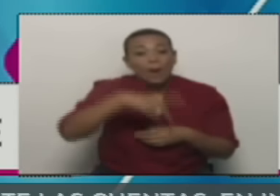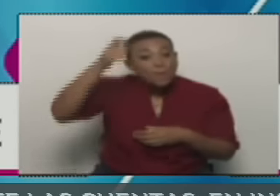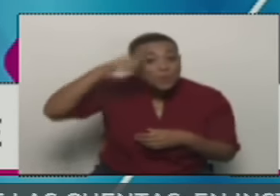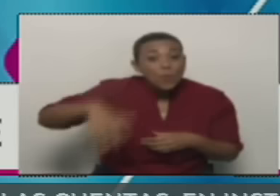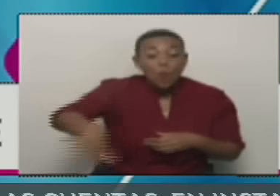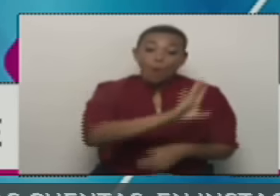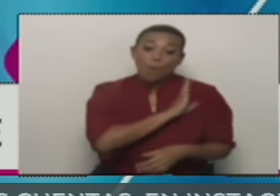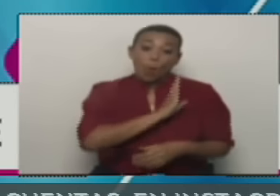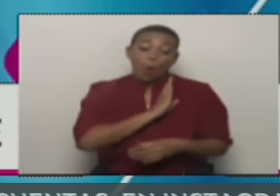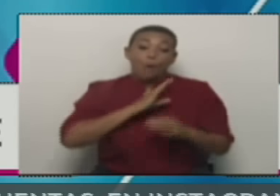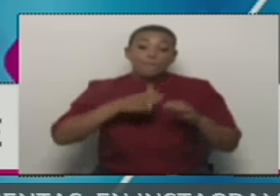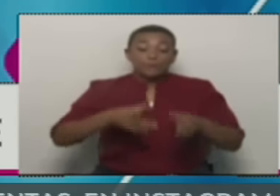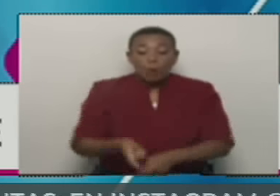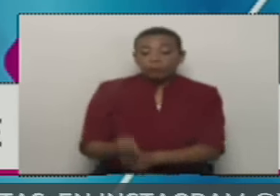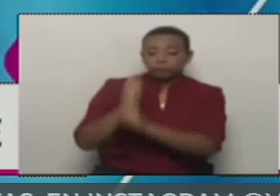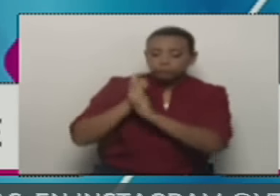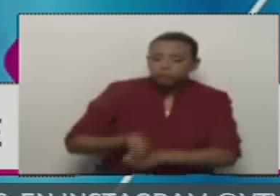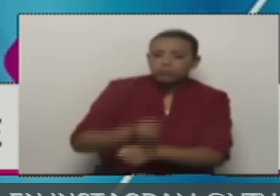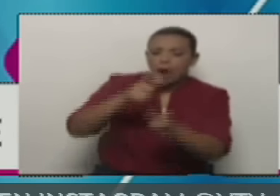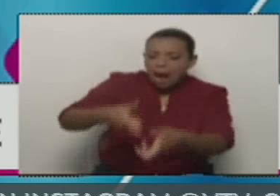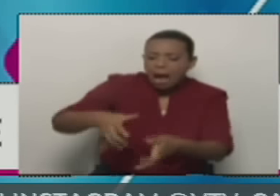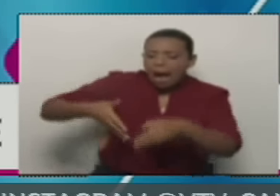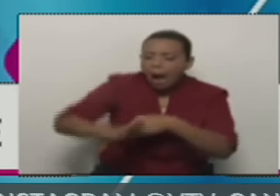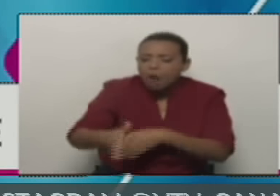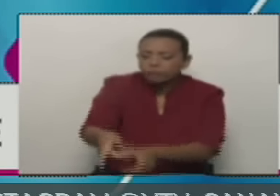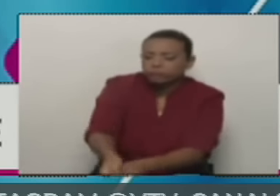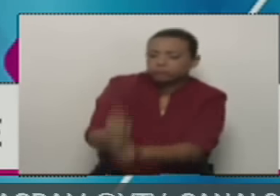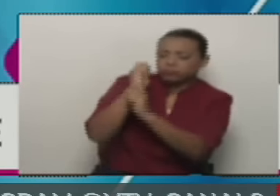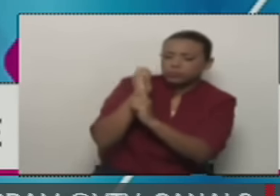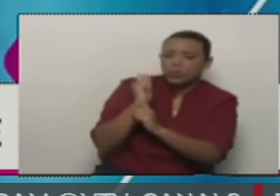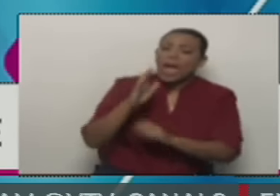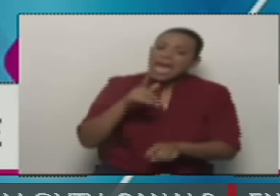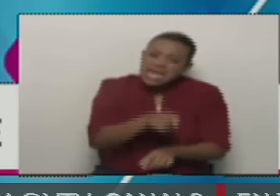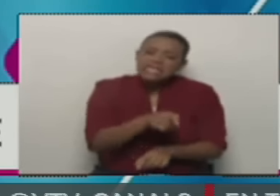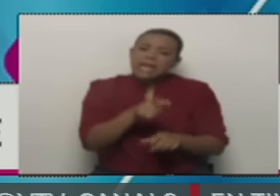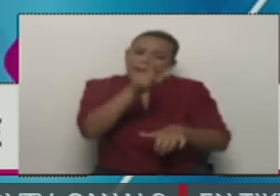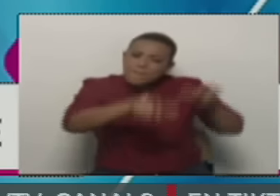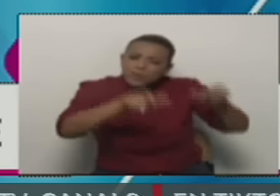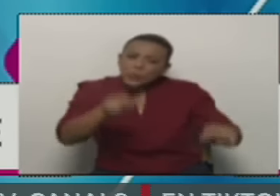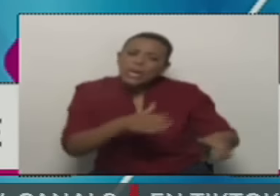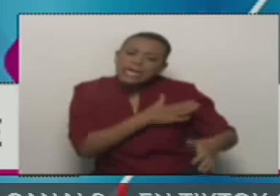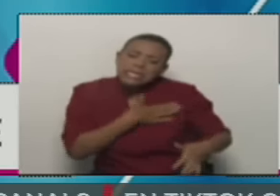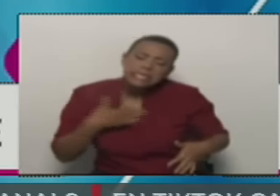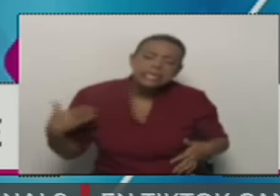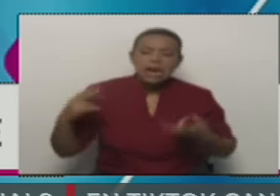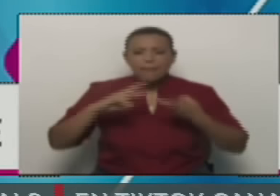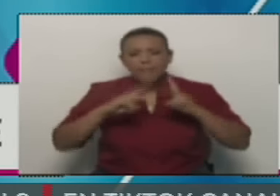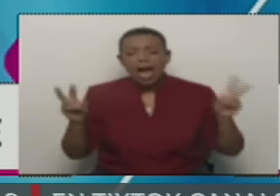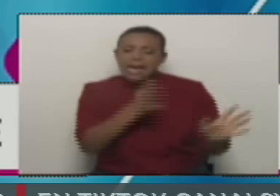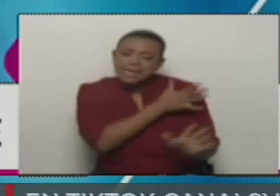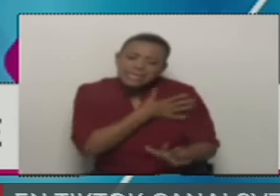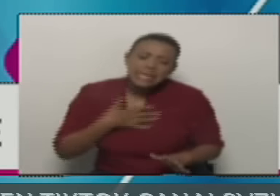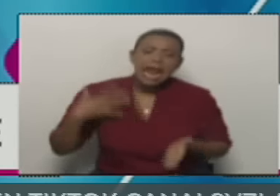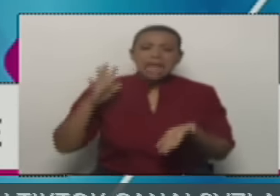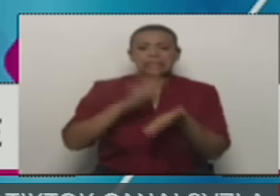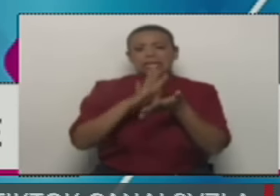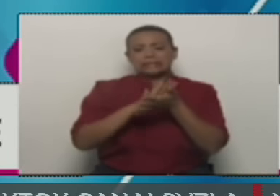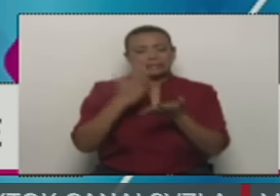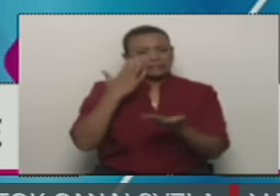pueblo que quiere amor, armonía, paz. Vaya qué fuerza espiritual tiene